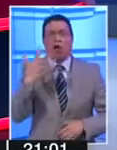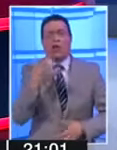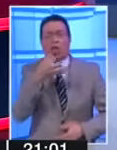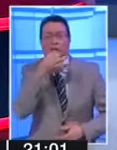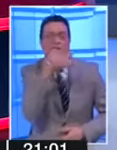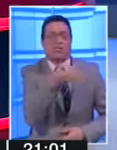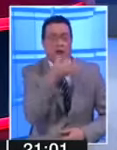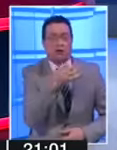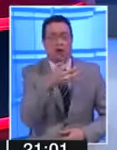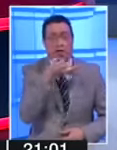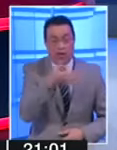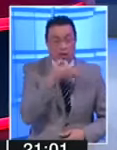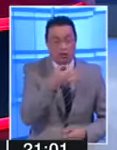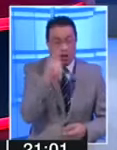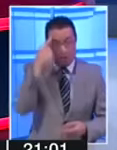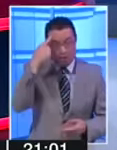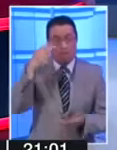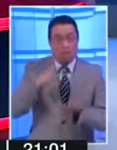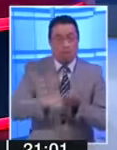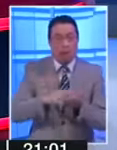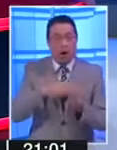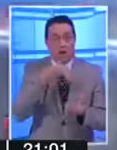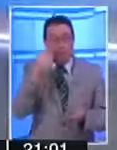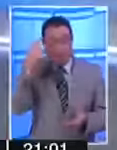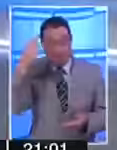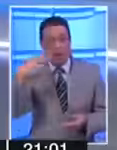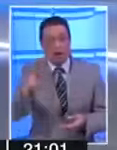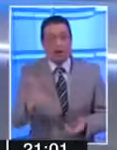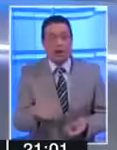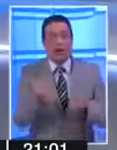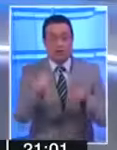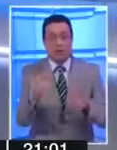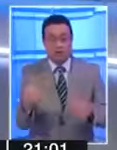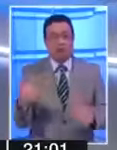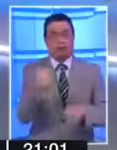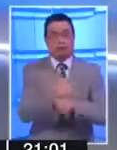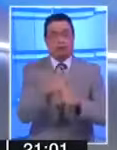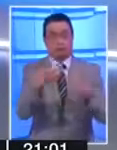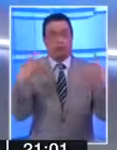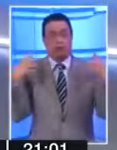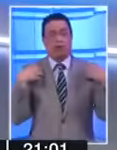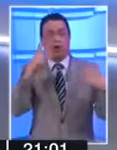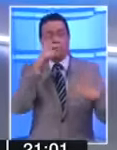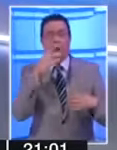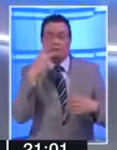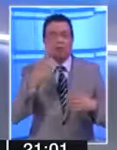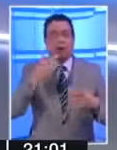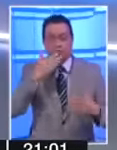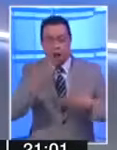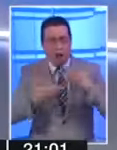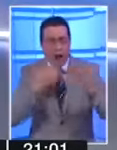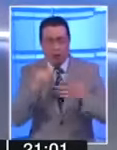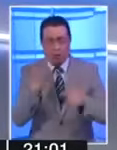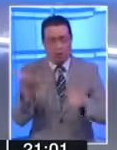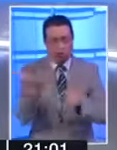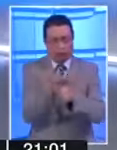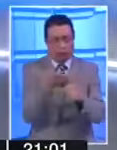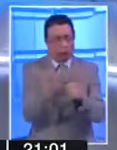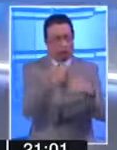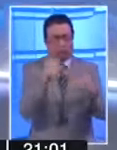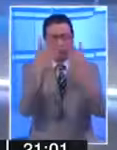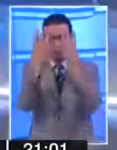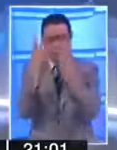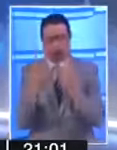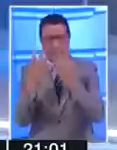peor, lo que dice es lo que realmente piensa. Comenzó en su cargo con un tono que parecía campechano, prometiendo hacer rodar cabezas en gendarmería